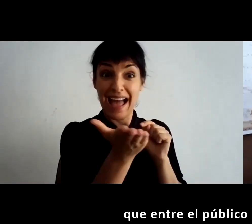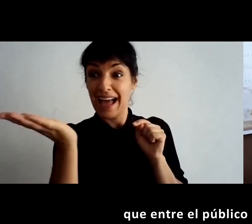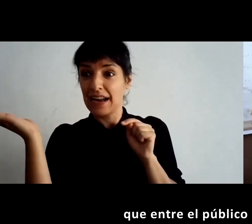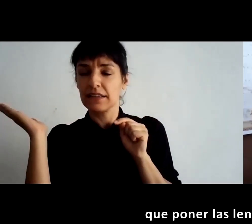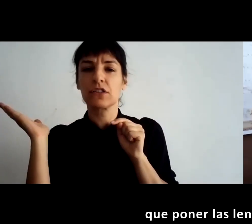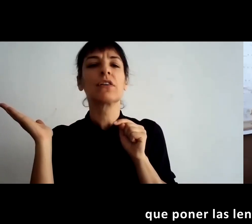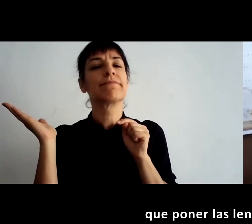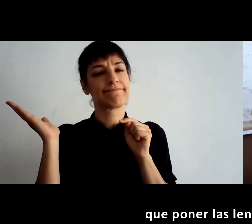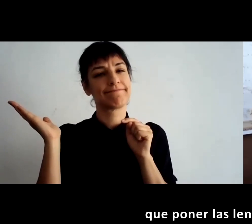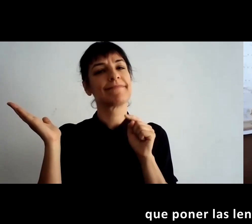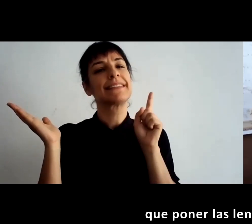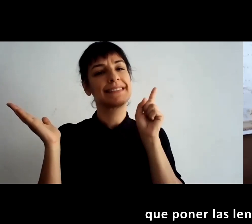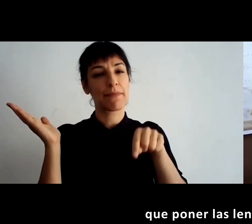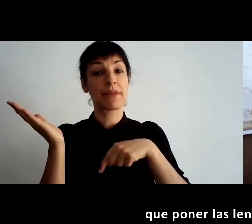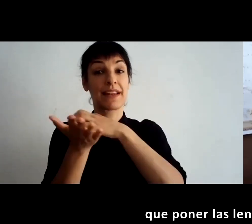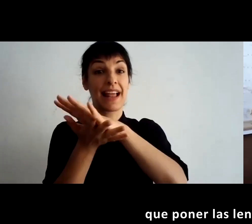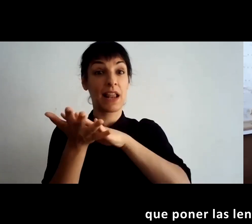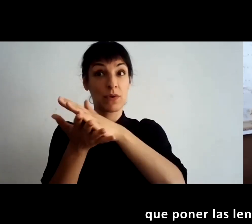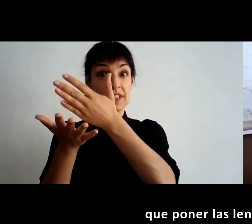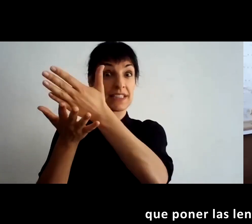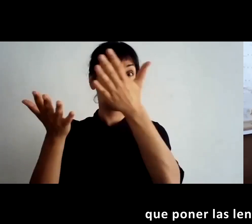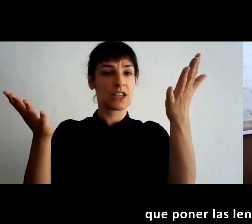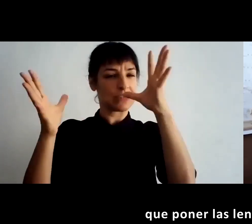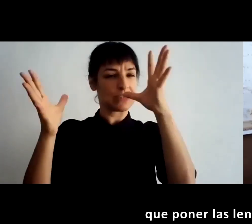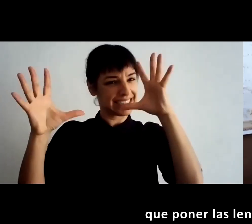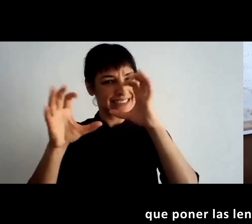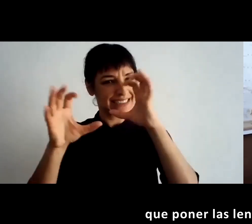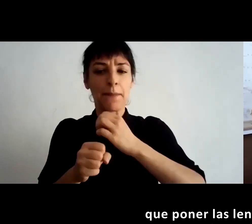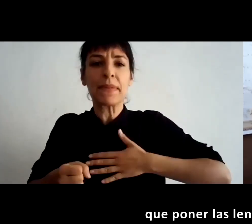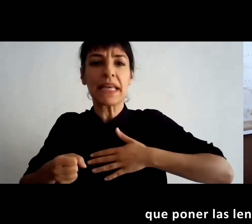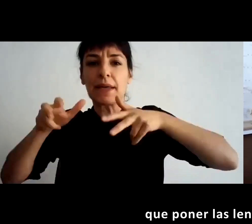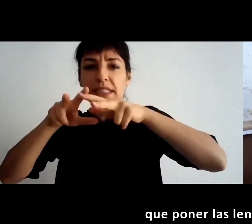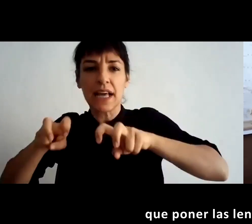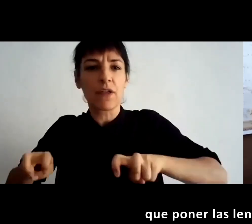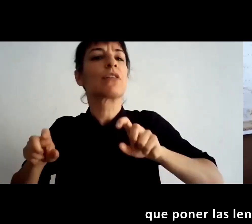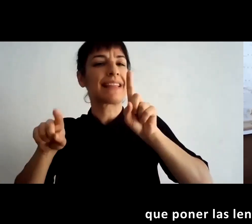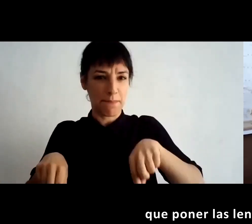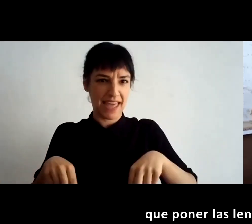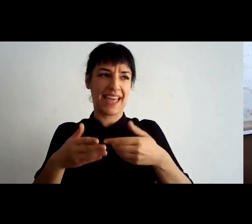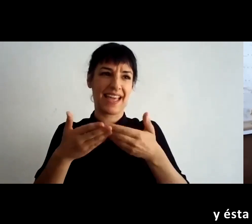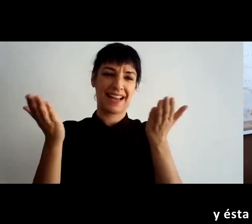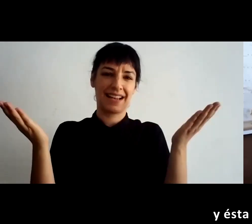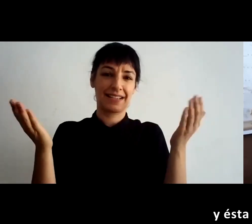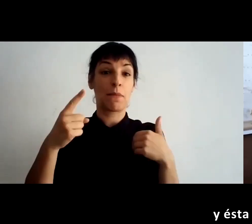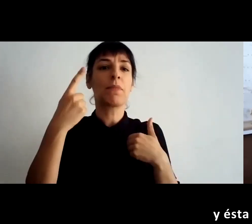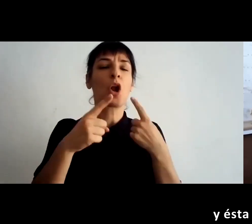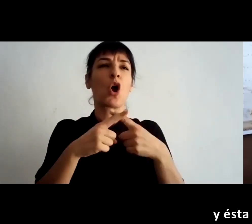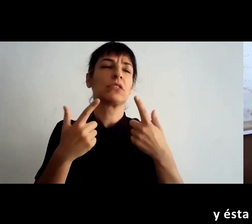que poner las lenguas de signos en el foco de sus investigaciones. Esta era la primera